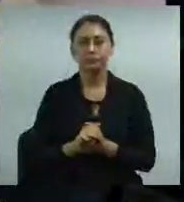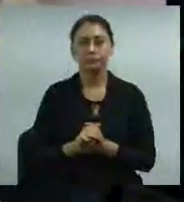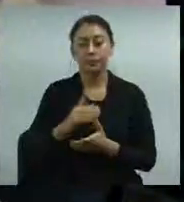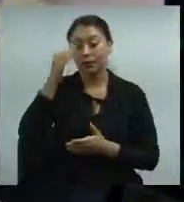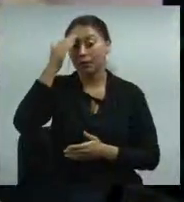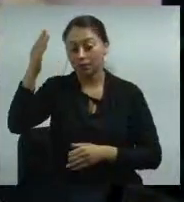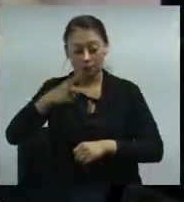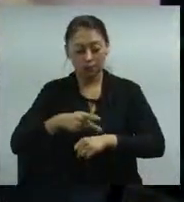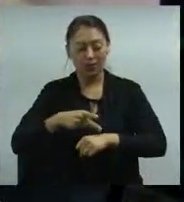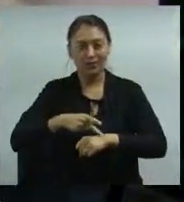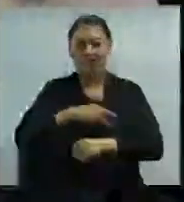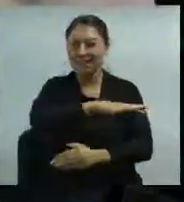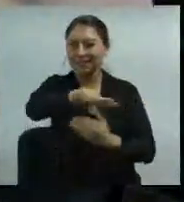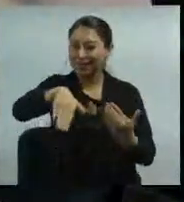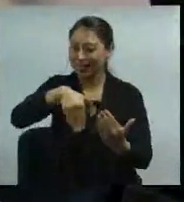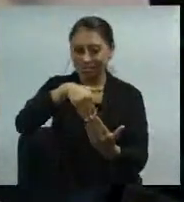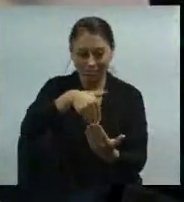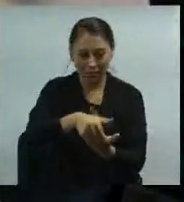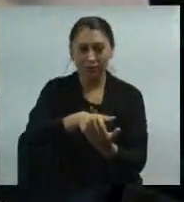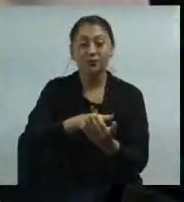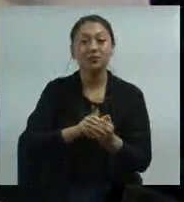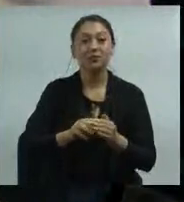Buenas tardes a todos y a todas,